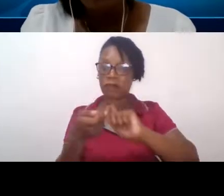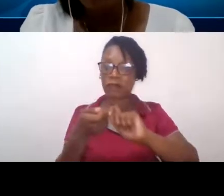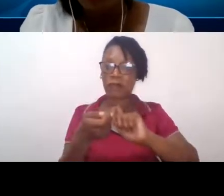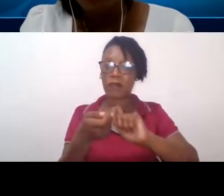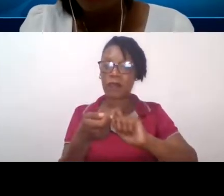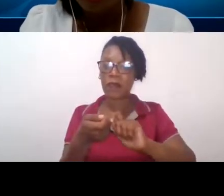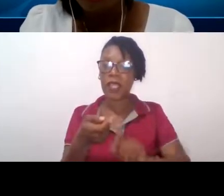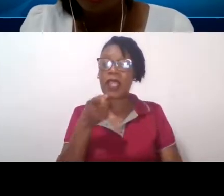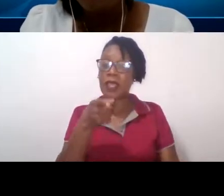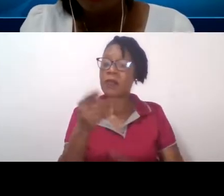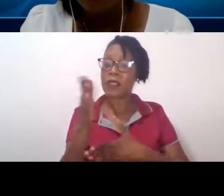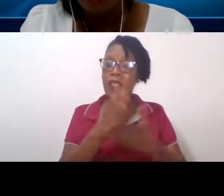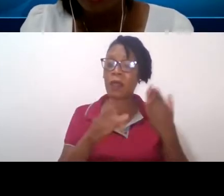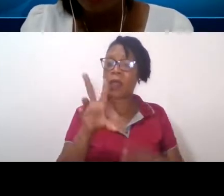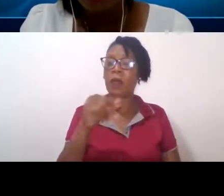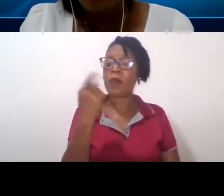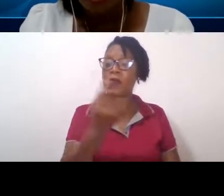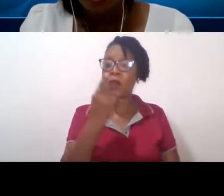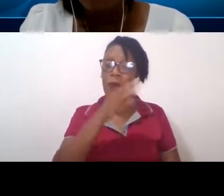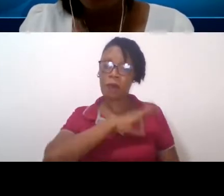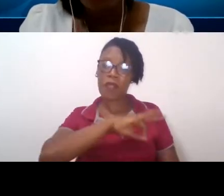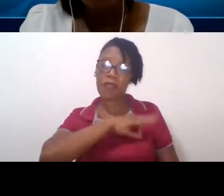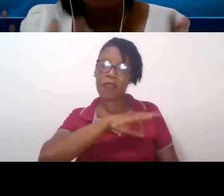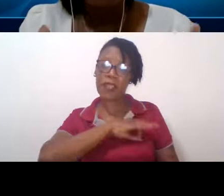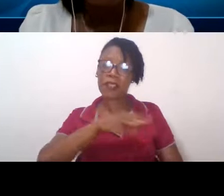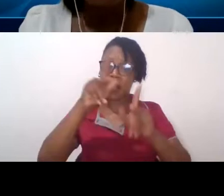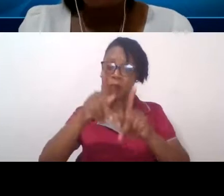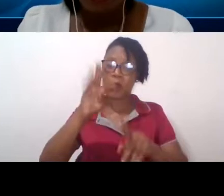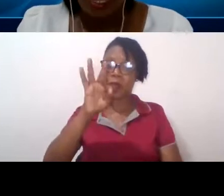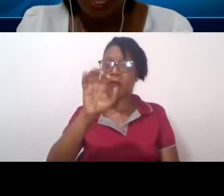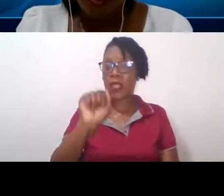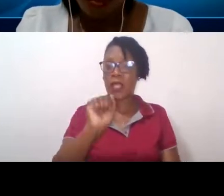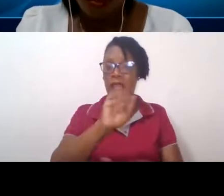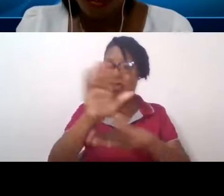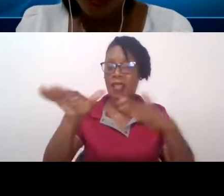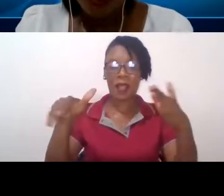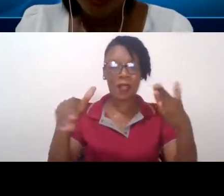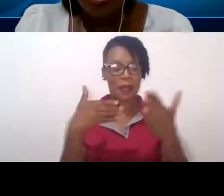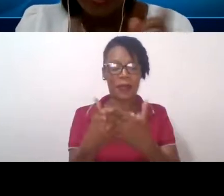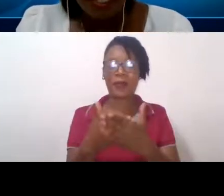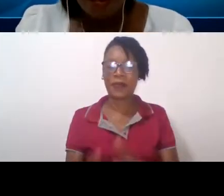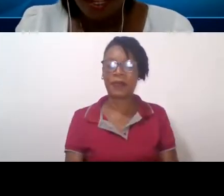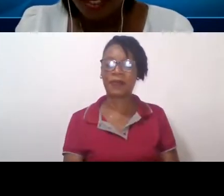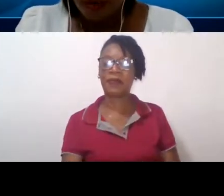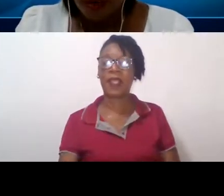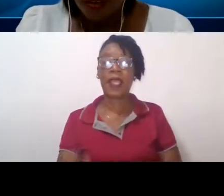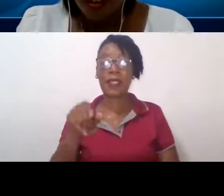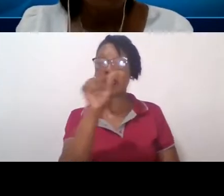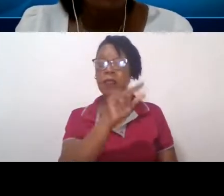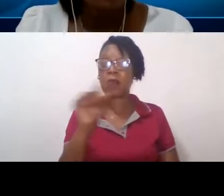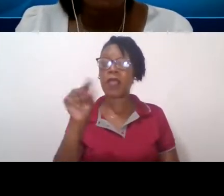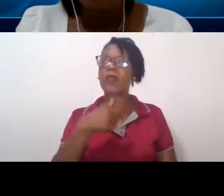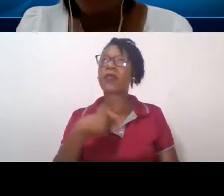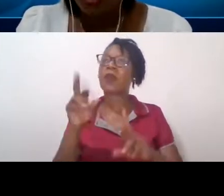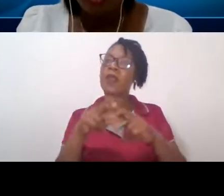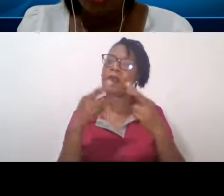que es algo que no solamente beneficia a la persona con TEA, sino beneficia a todos. Esta semana estaba en una reunión y